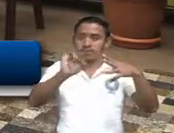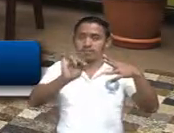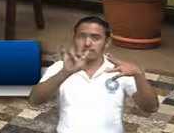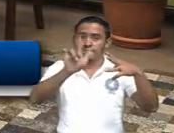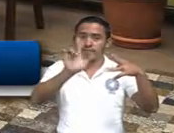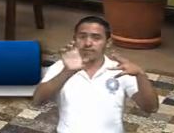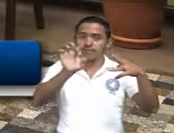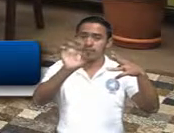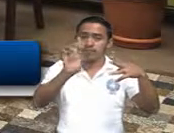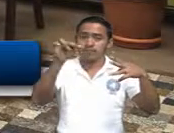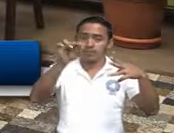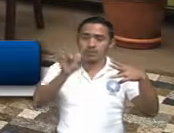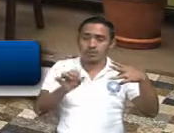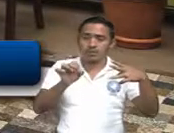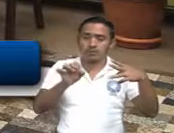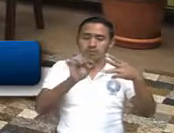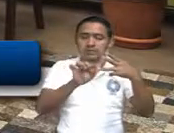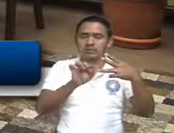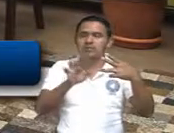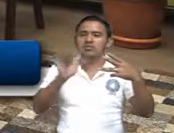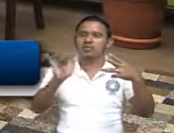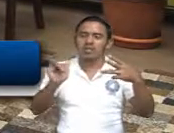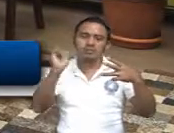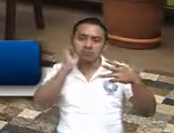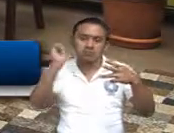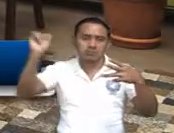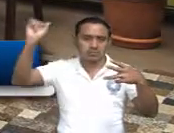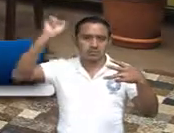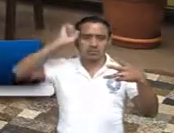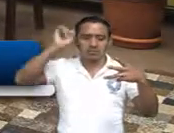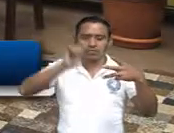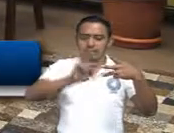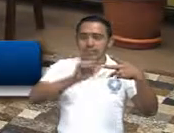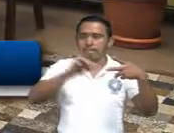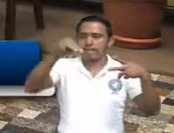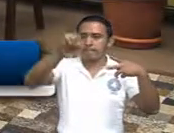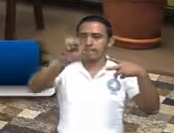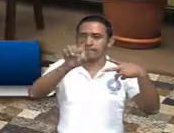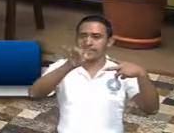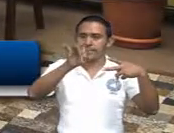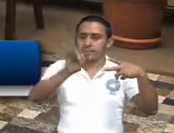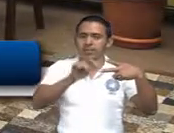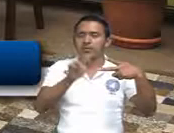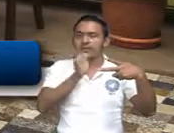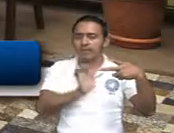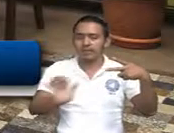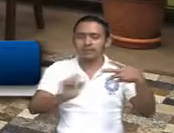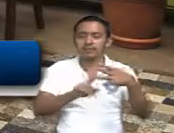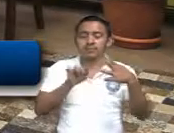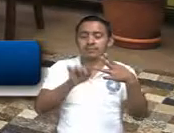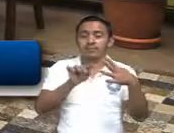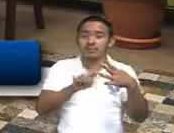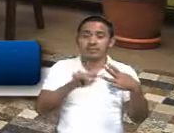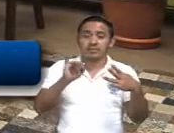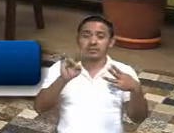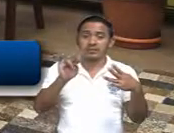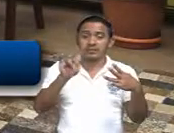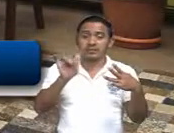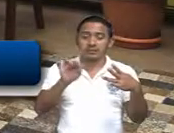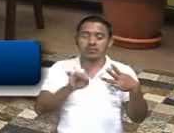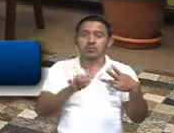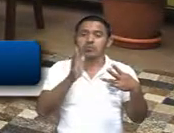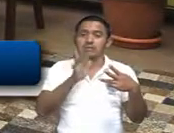lo padece más el paciente ya adulto a 7 de pasando de los 40 años ya tiene